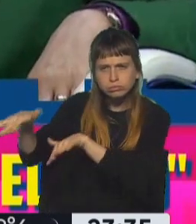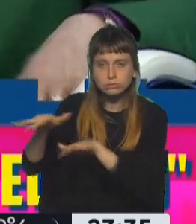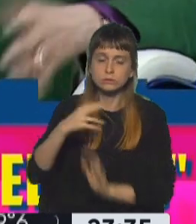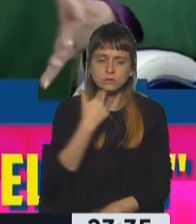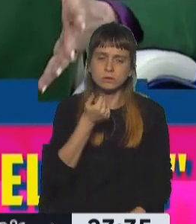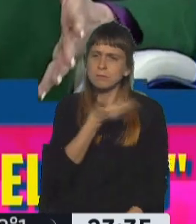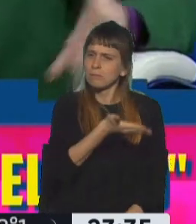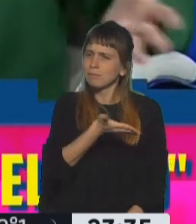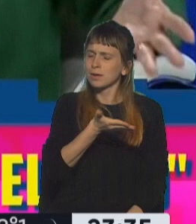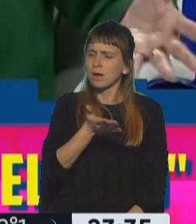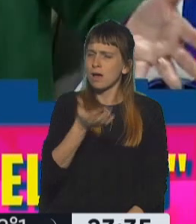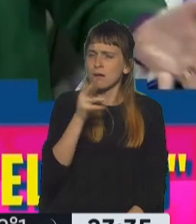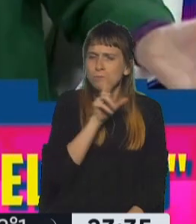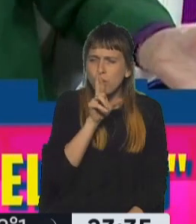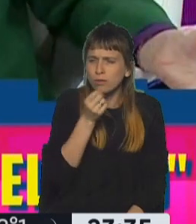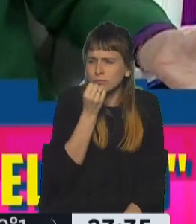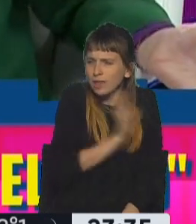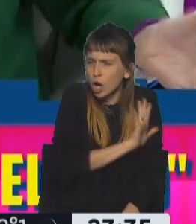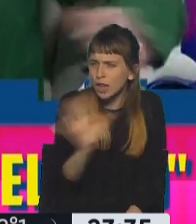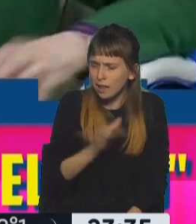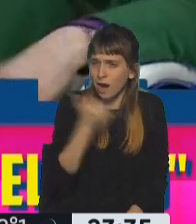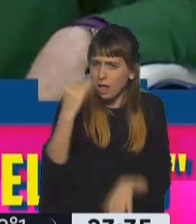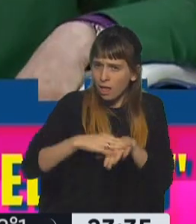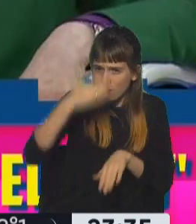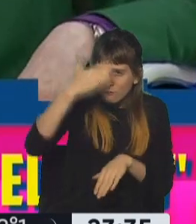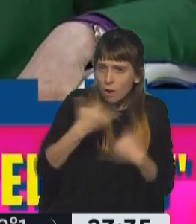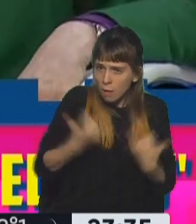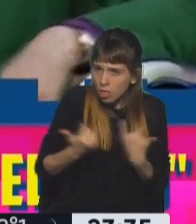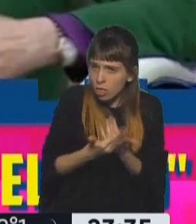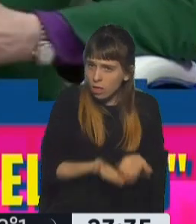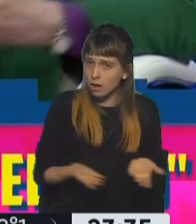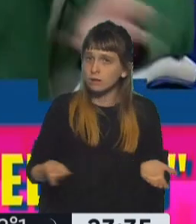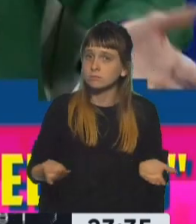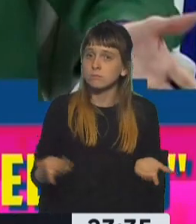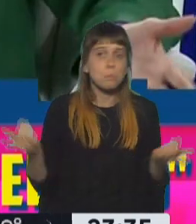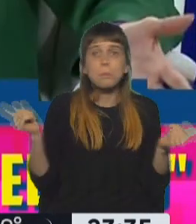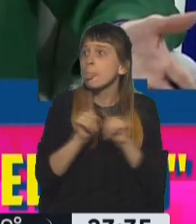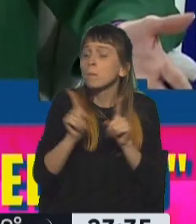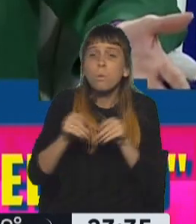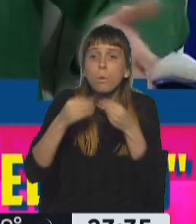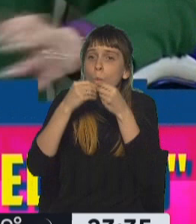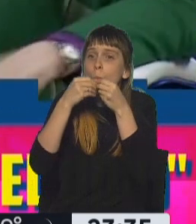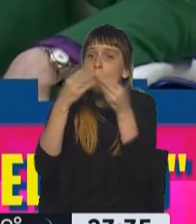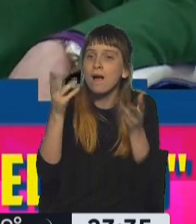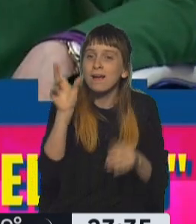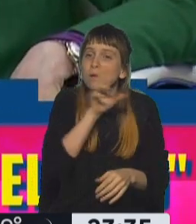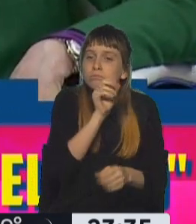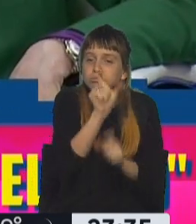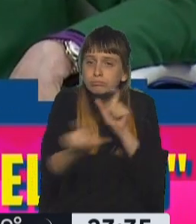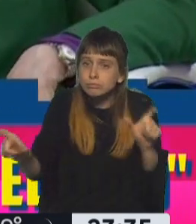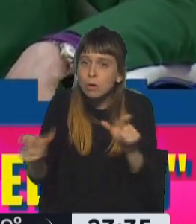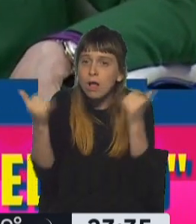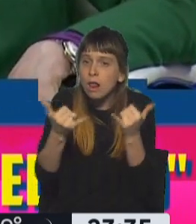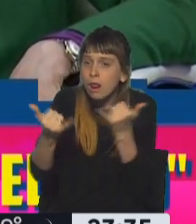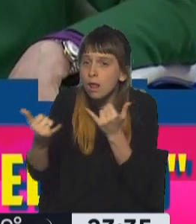extraordinaria mujer que está enferma, que tiene una patología, como puede tener cualquier mujer vinculada